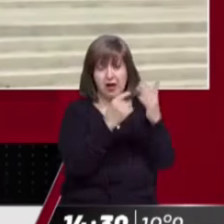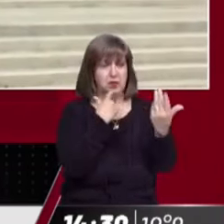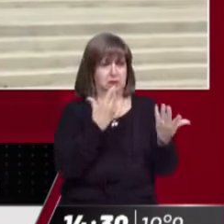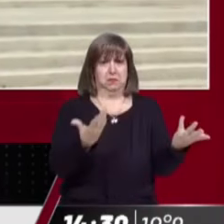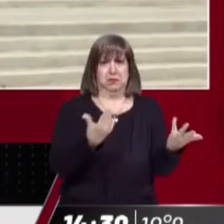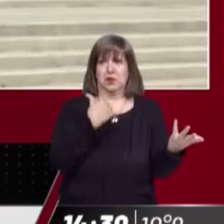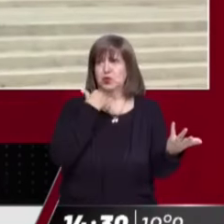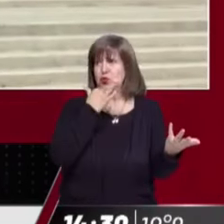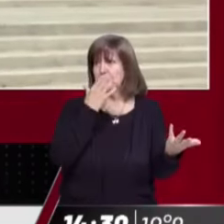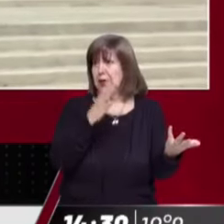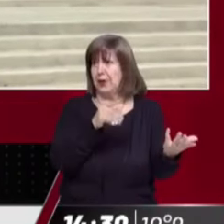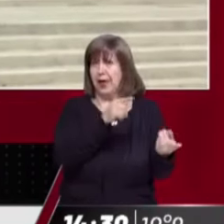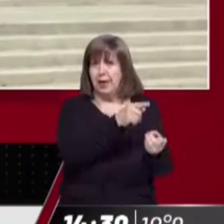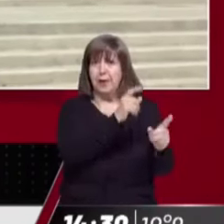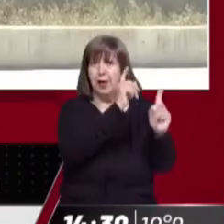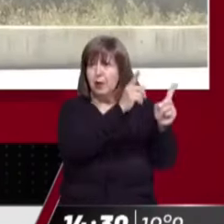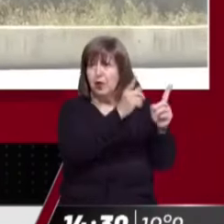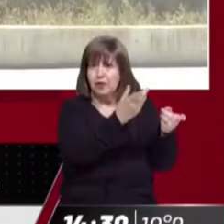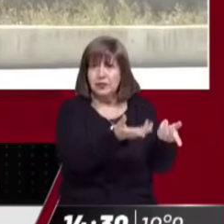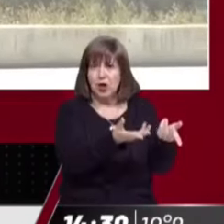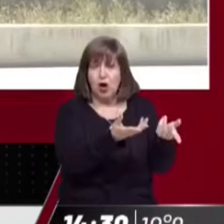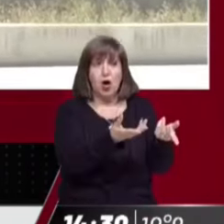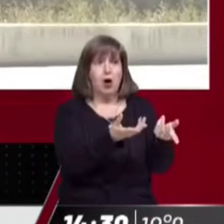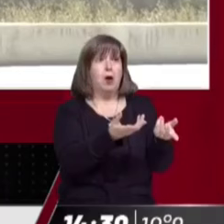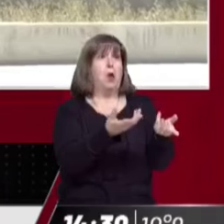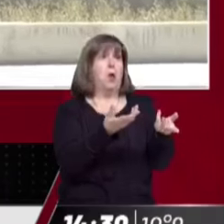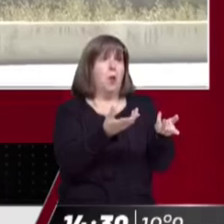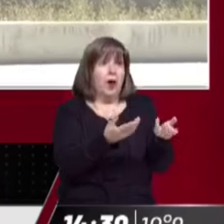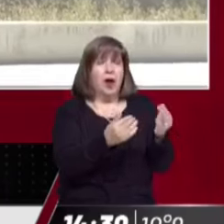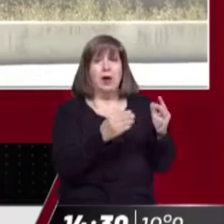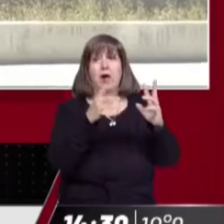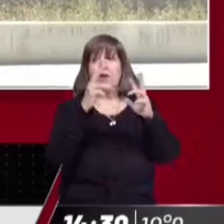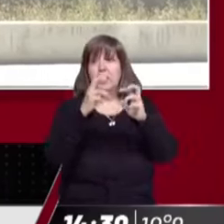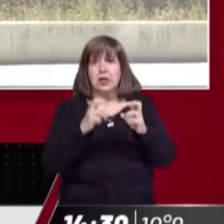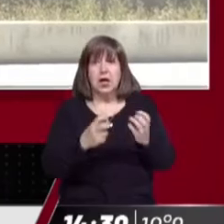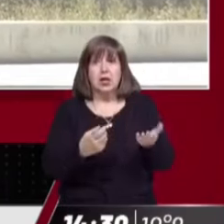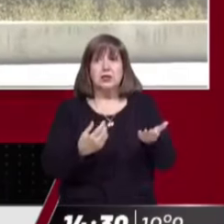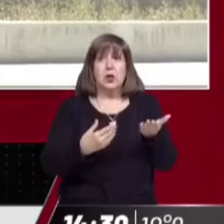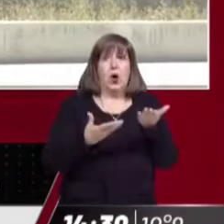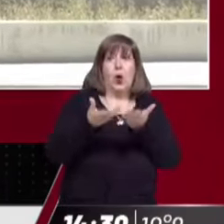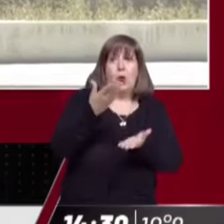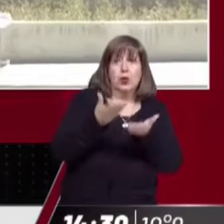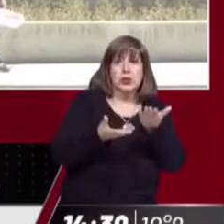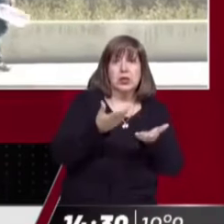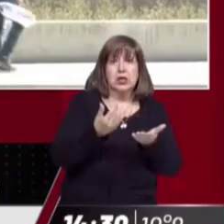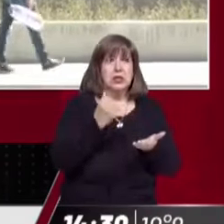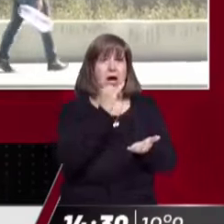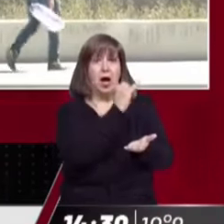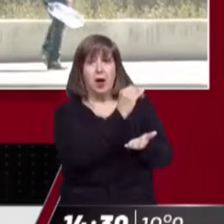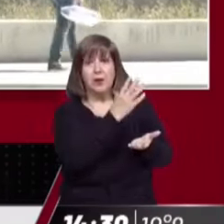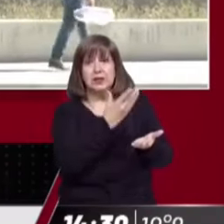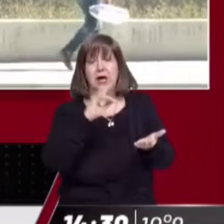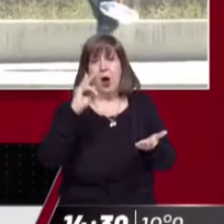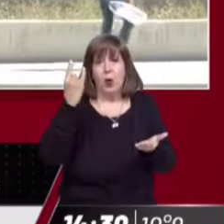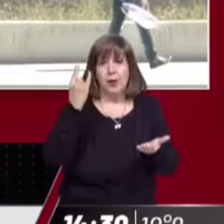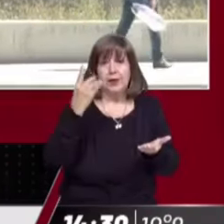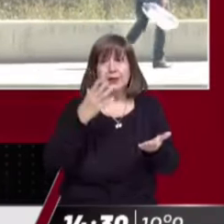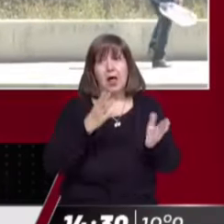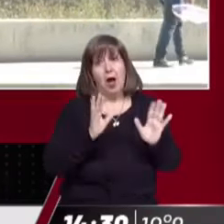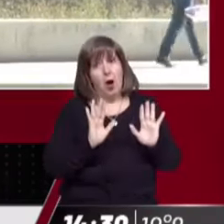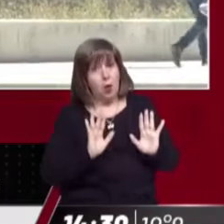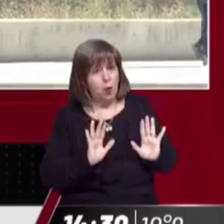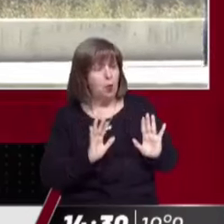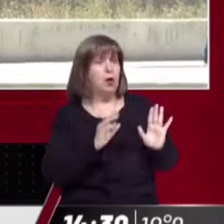que, bueno, a medida que el área de legales vaya investigando qué es lo que pasa y la justicia los notifique de las situaciones, que se van a ir